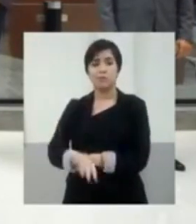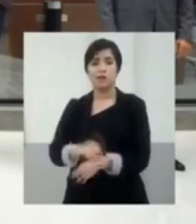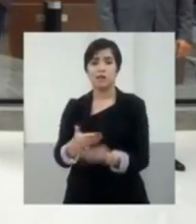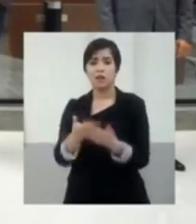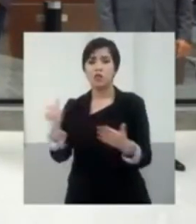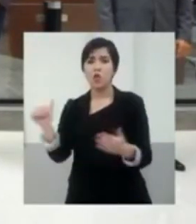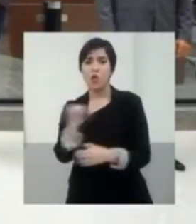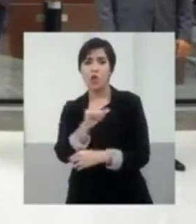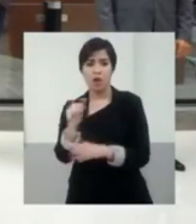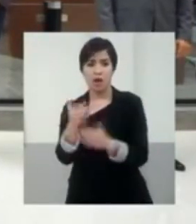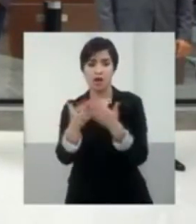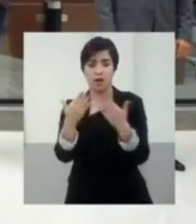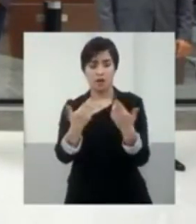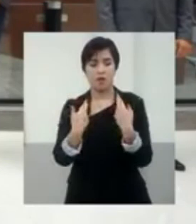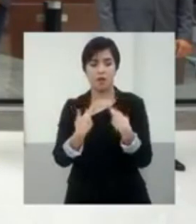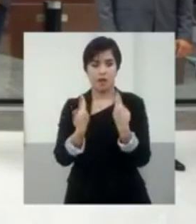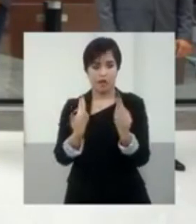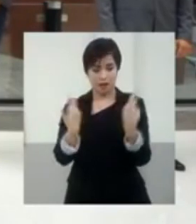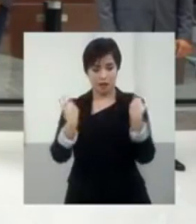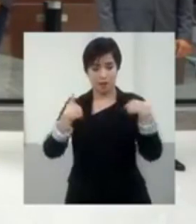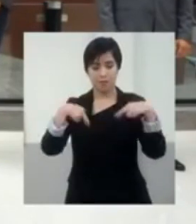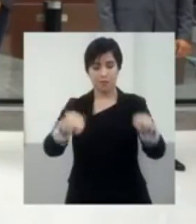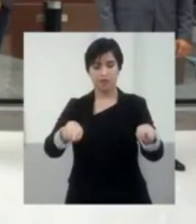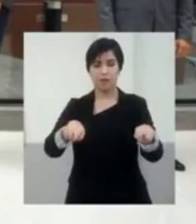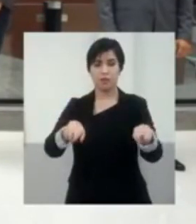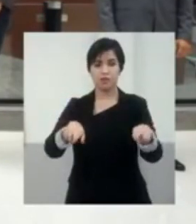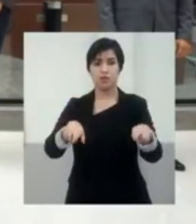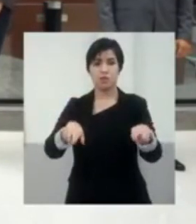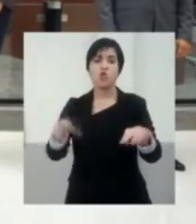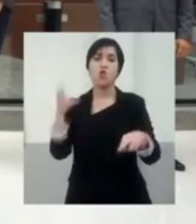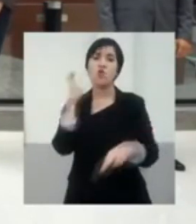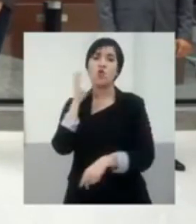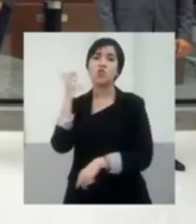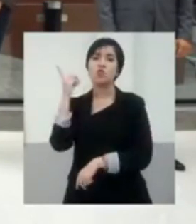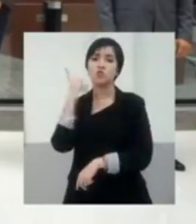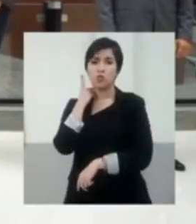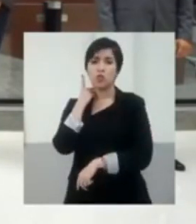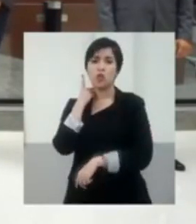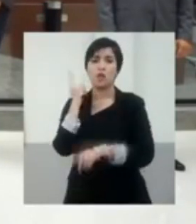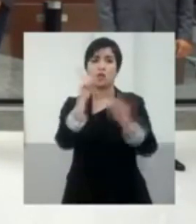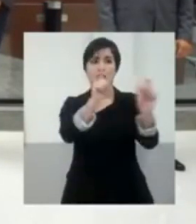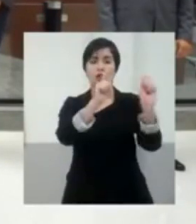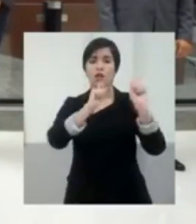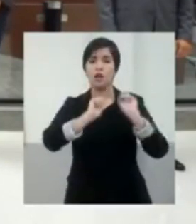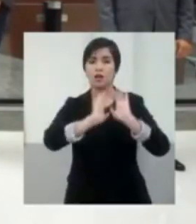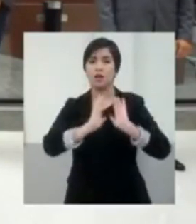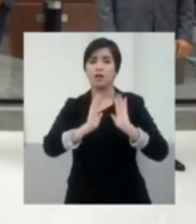González. Debo decir que efectivamente no empezaremos de cero. Esta administración